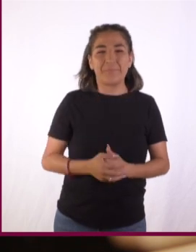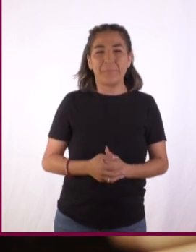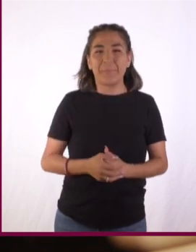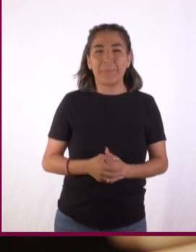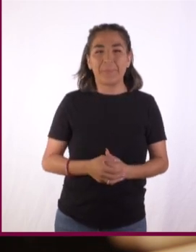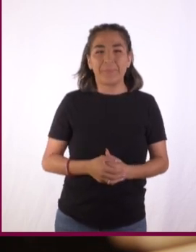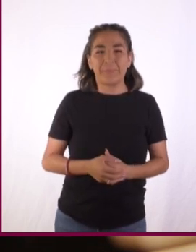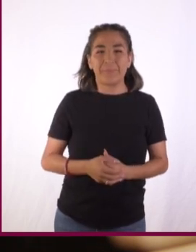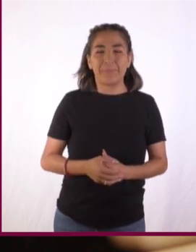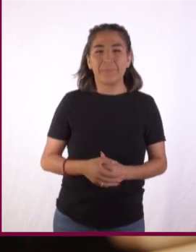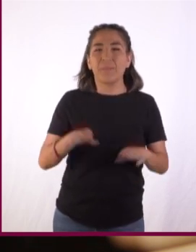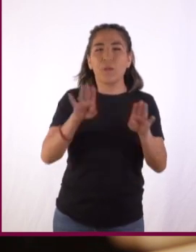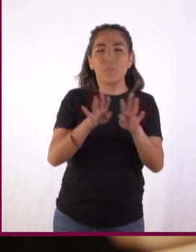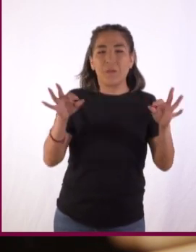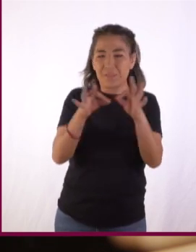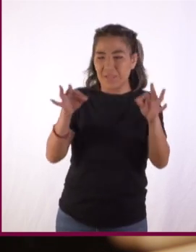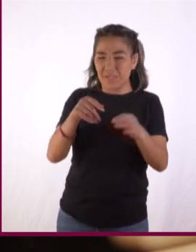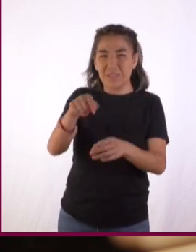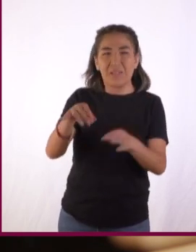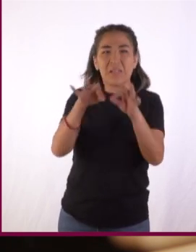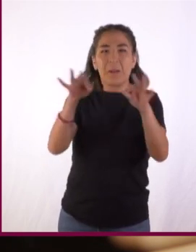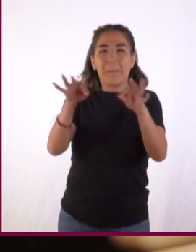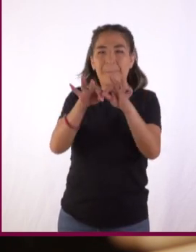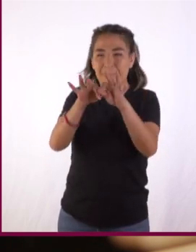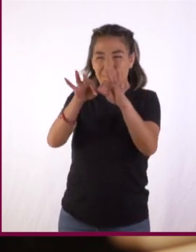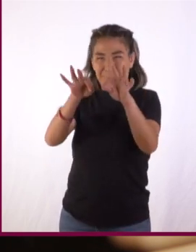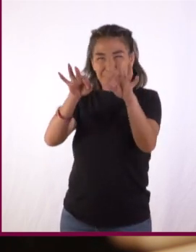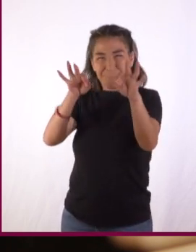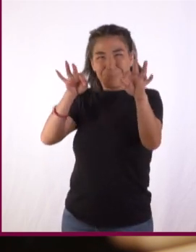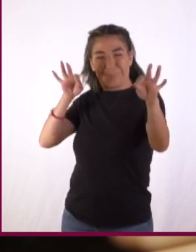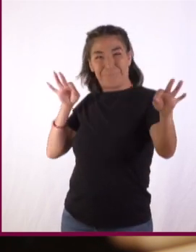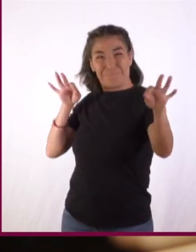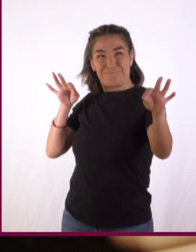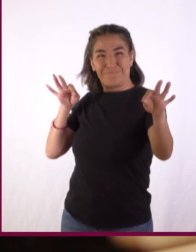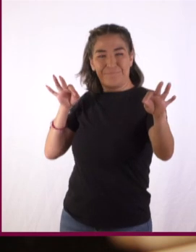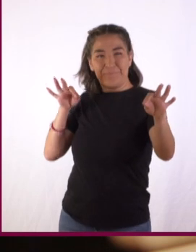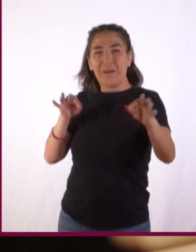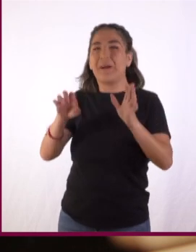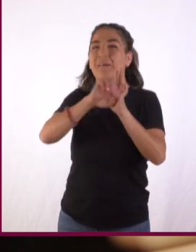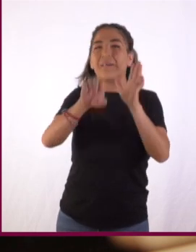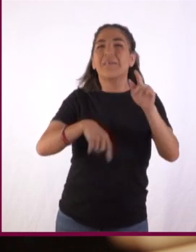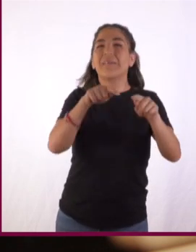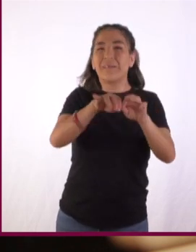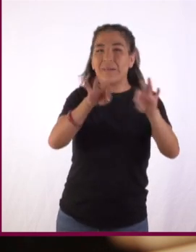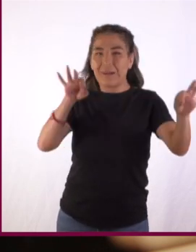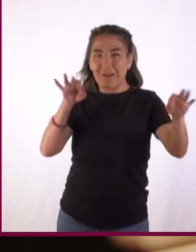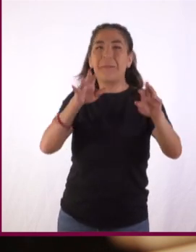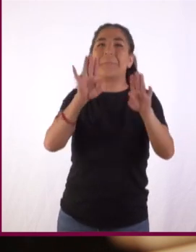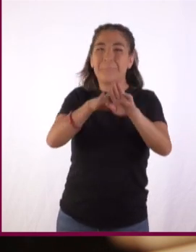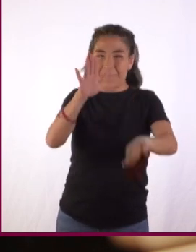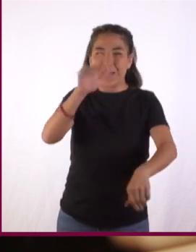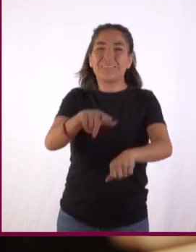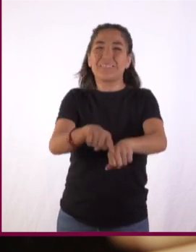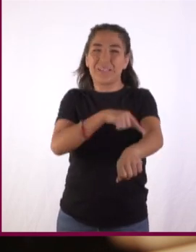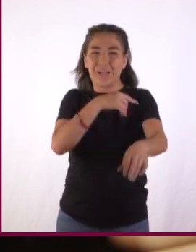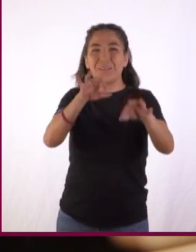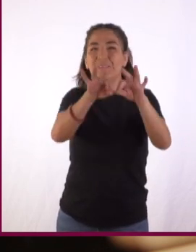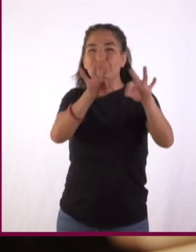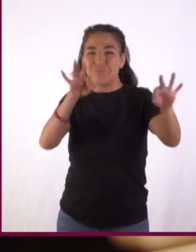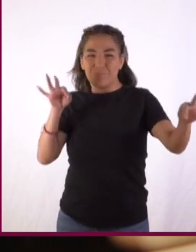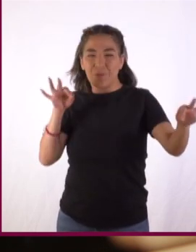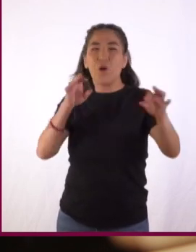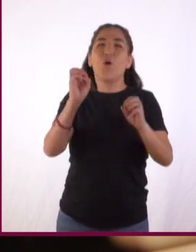liga y la sometemos a cierta tensión, la liga se va a estirar, es decir, se va a alargar